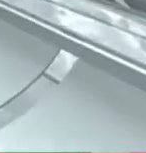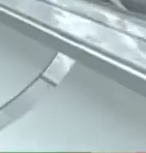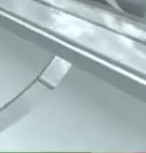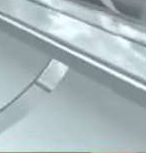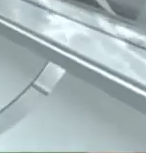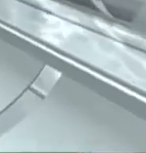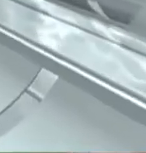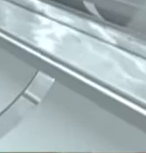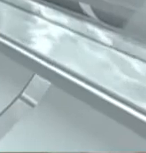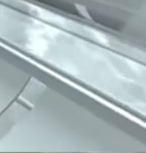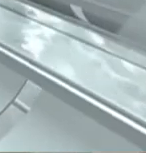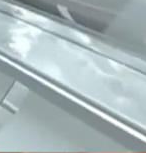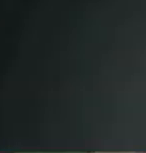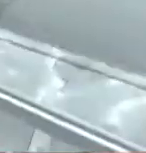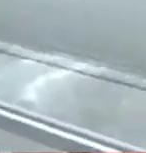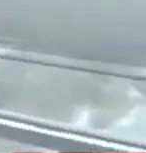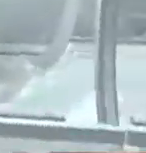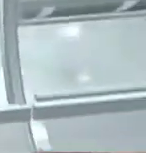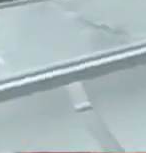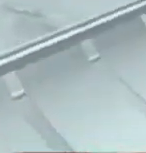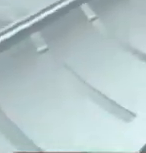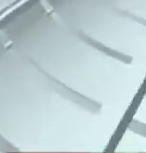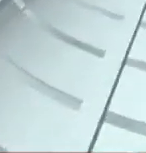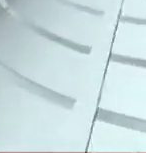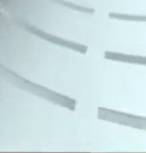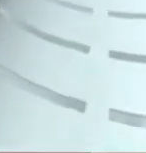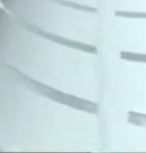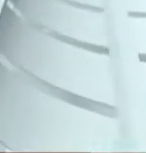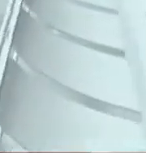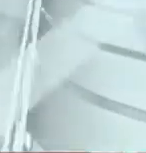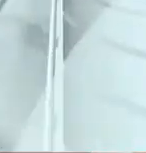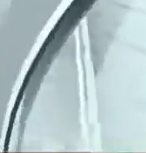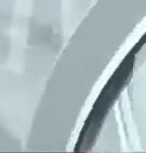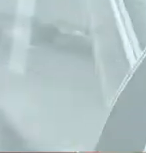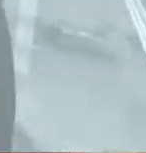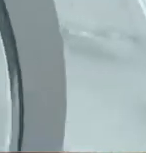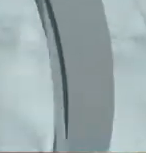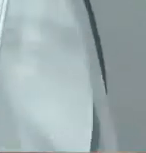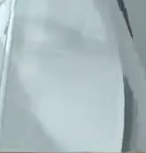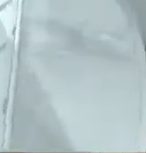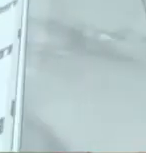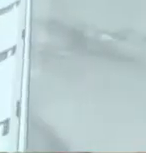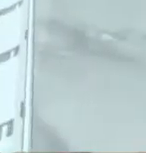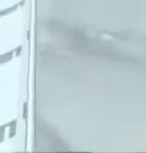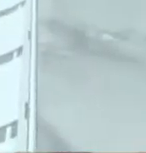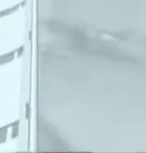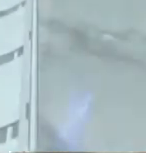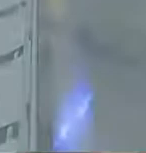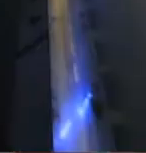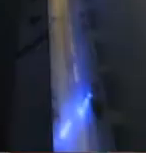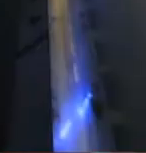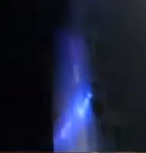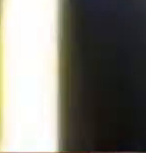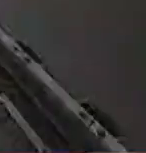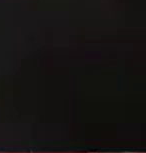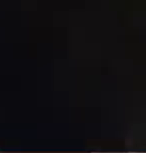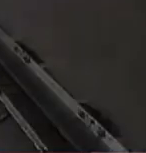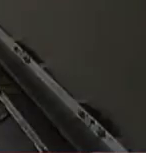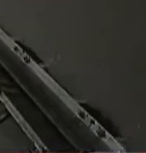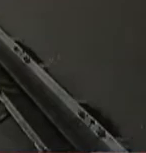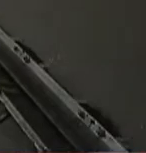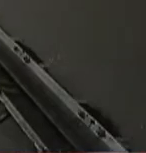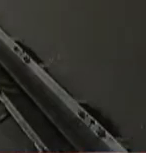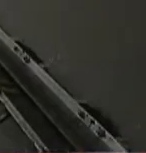Boring Company será la encargada de cavar los túneles, ya que cuenta con la tecnología suficiente ya para construir un espacio ideal para el paso